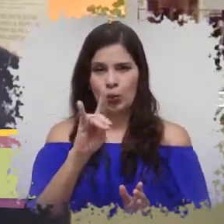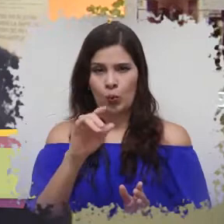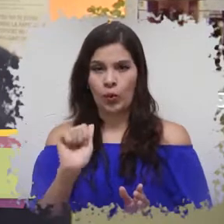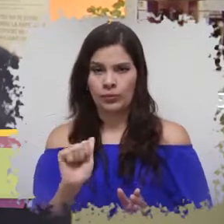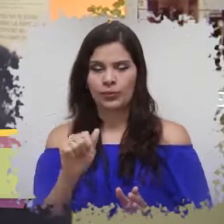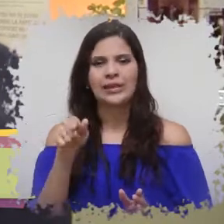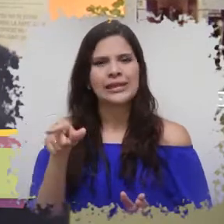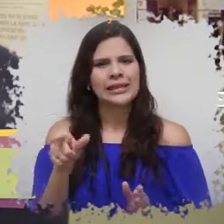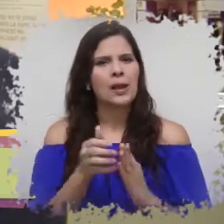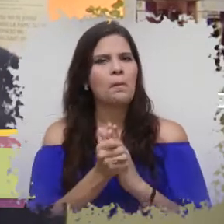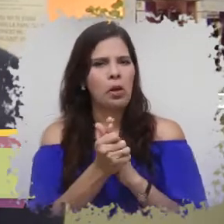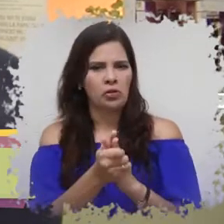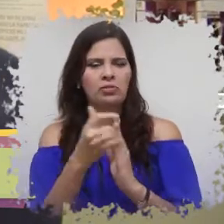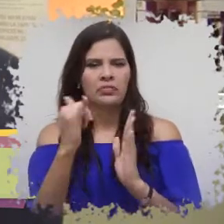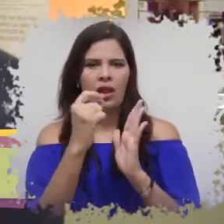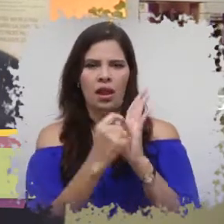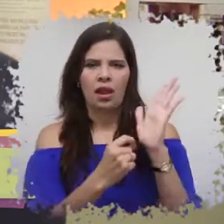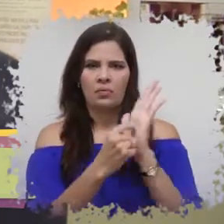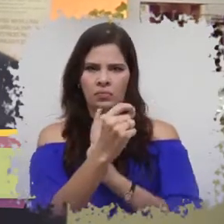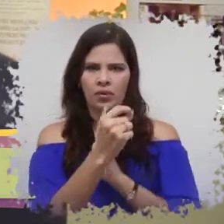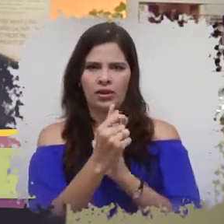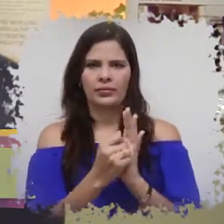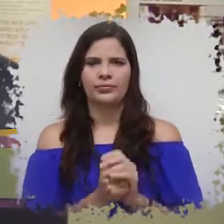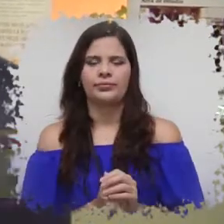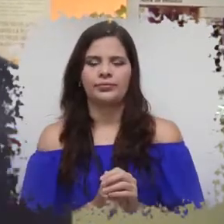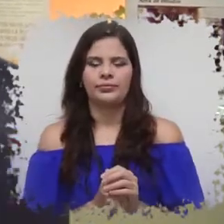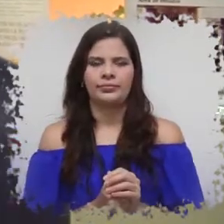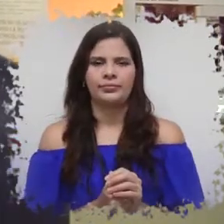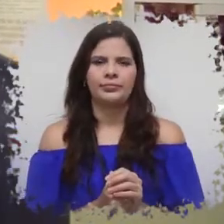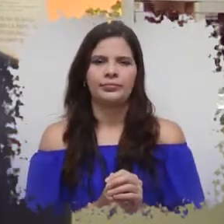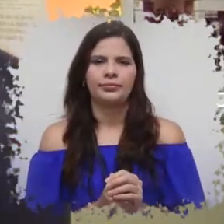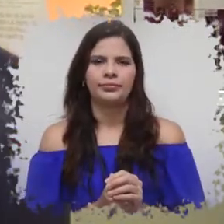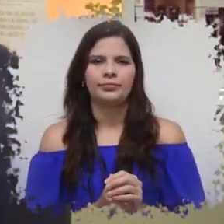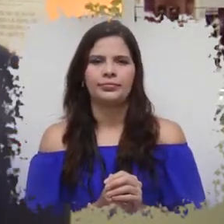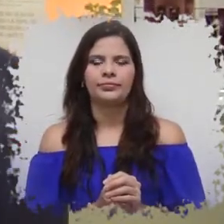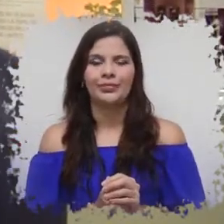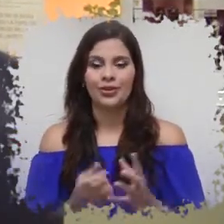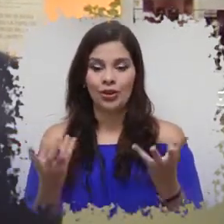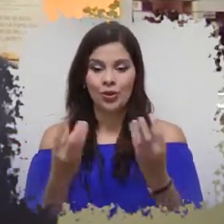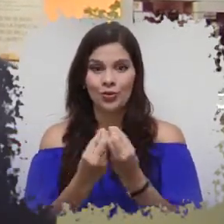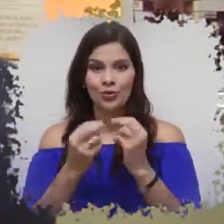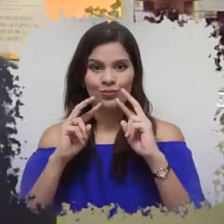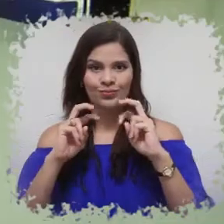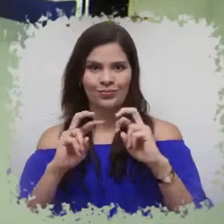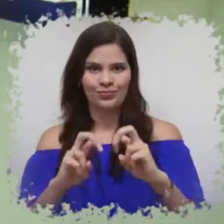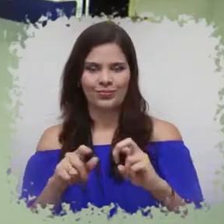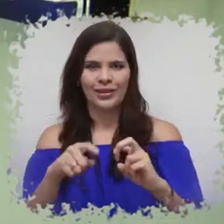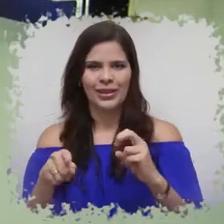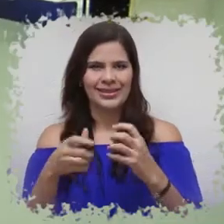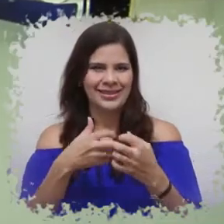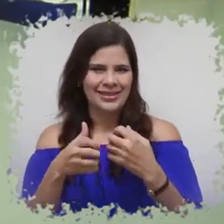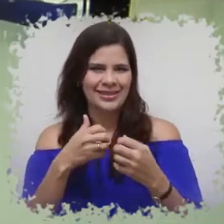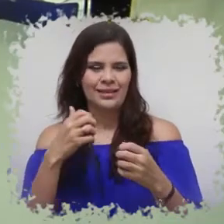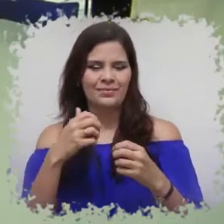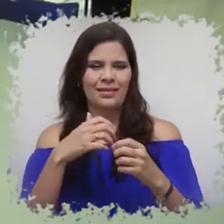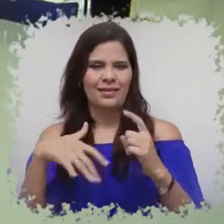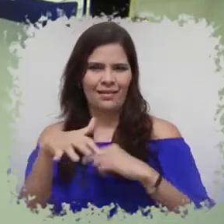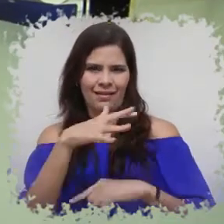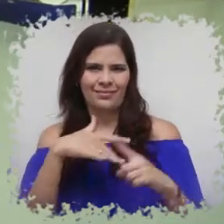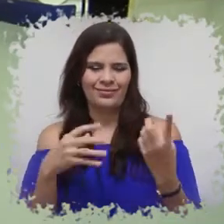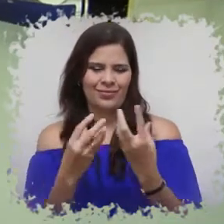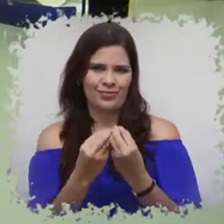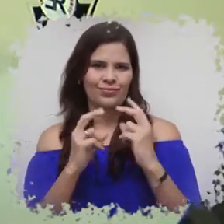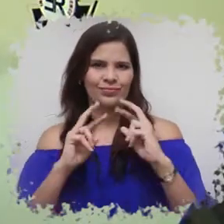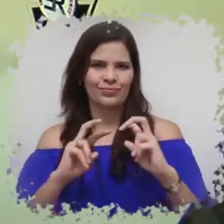1, que es una de las metodologías aprobadas por el panel intergubernamental. Desde su creación, el Grupo de Investigación